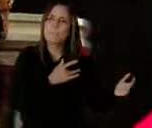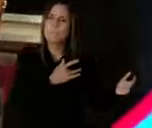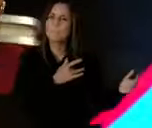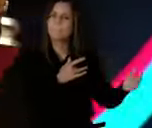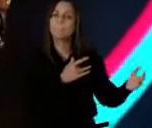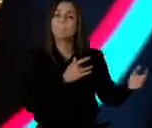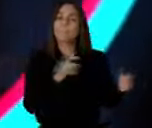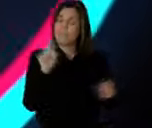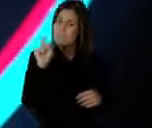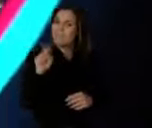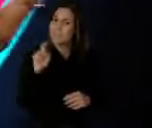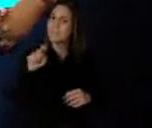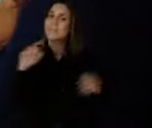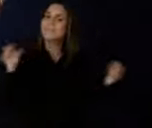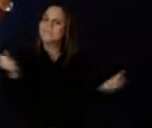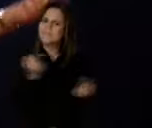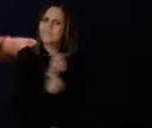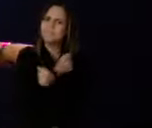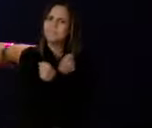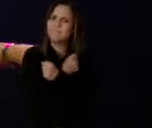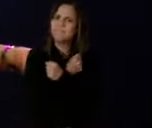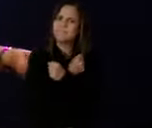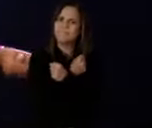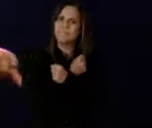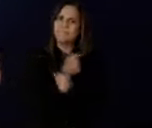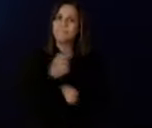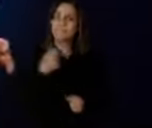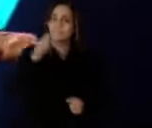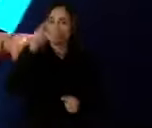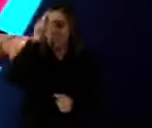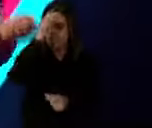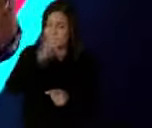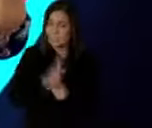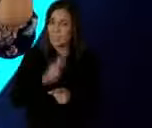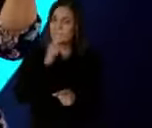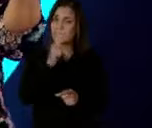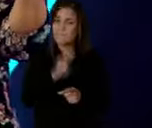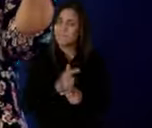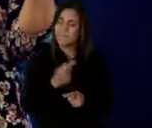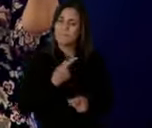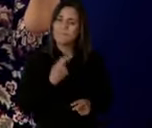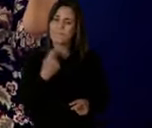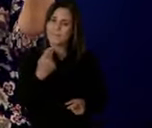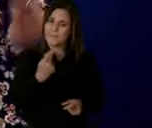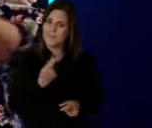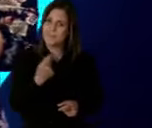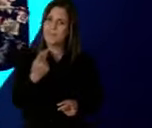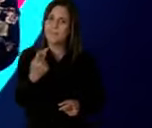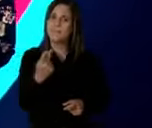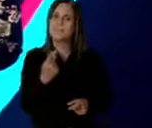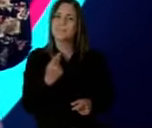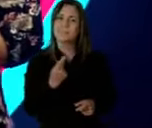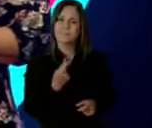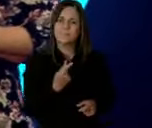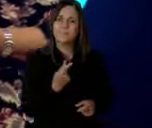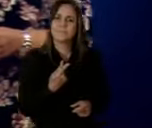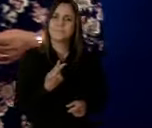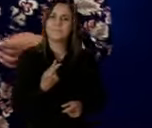Hace falta el amor fraternal entre tú y yo.